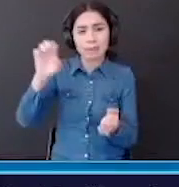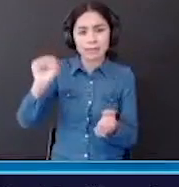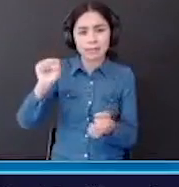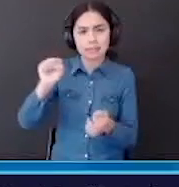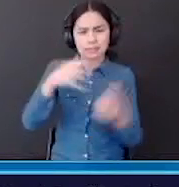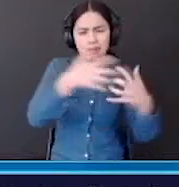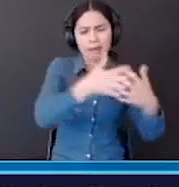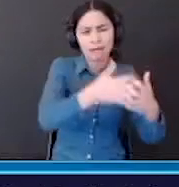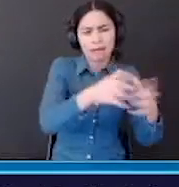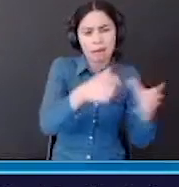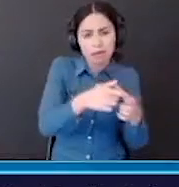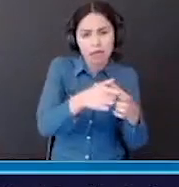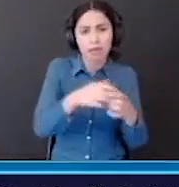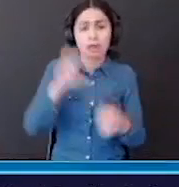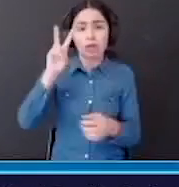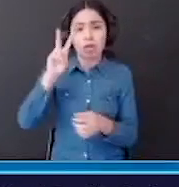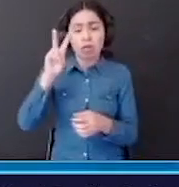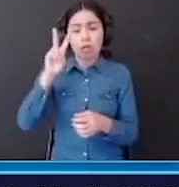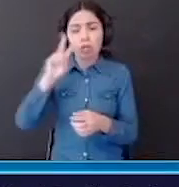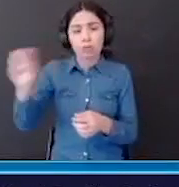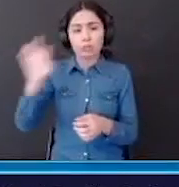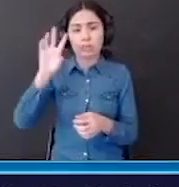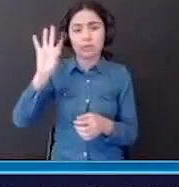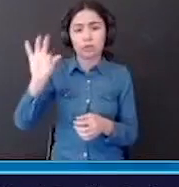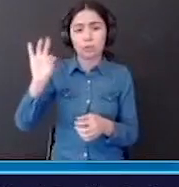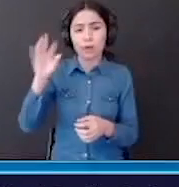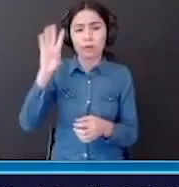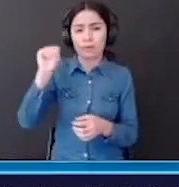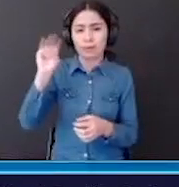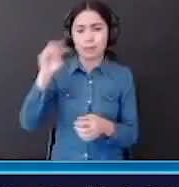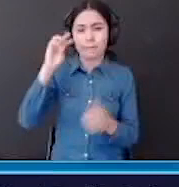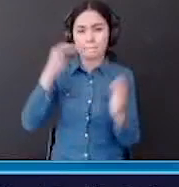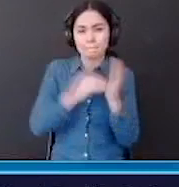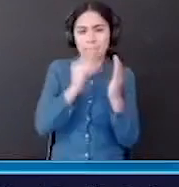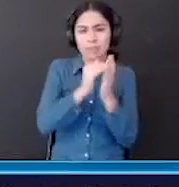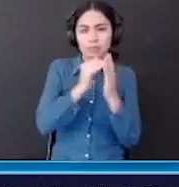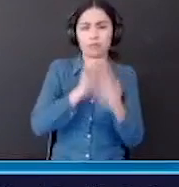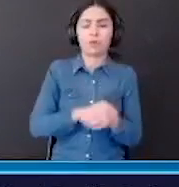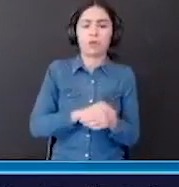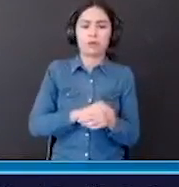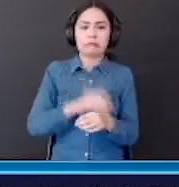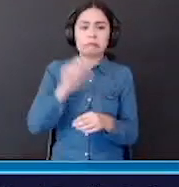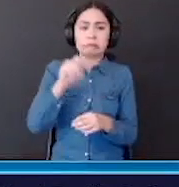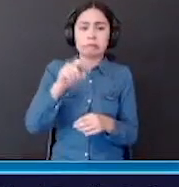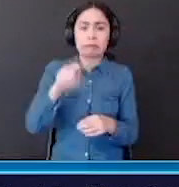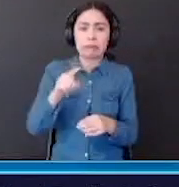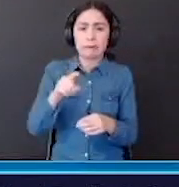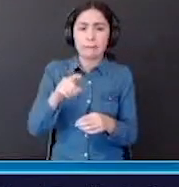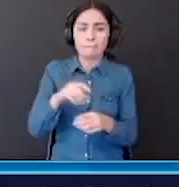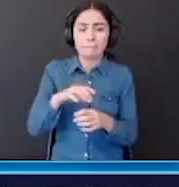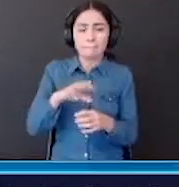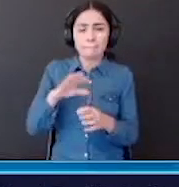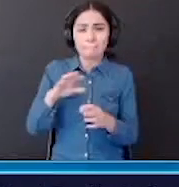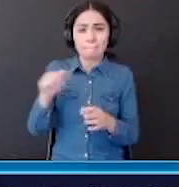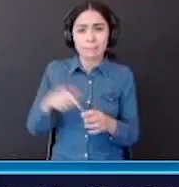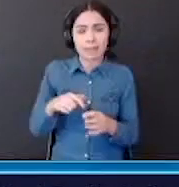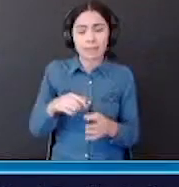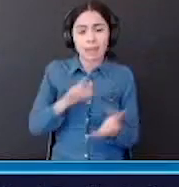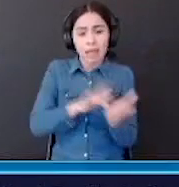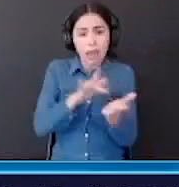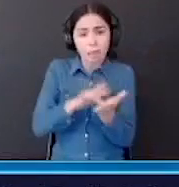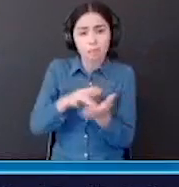por 23.5 millones de pesos, un programa de estímulos fiscales de 434.3